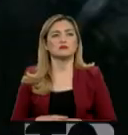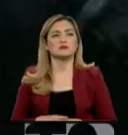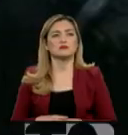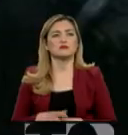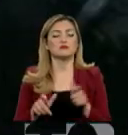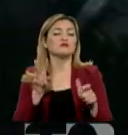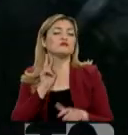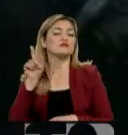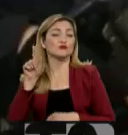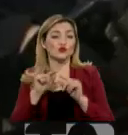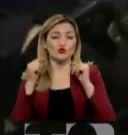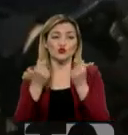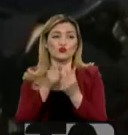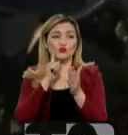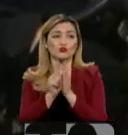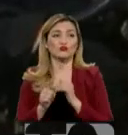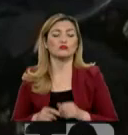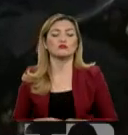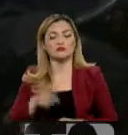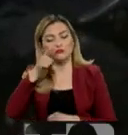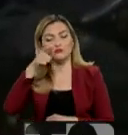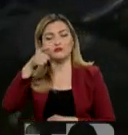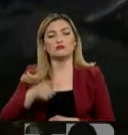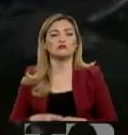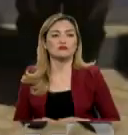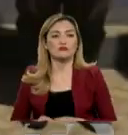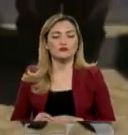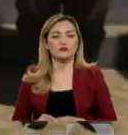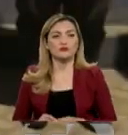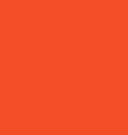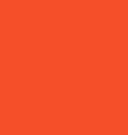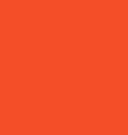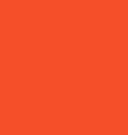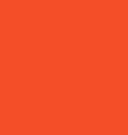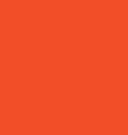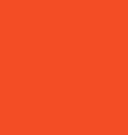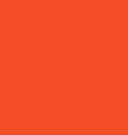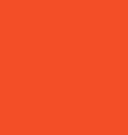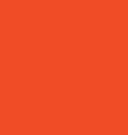fueron víctimas de esta banda pongan la denuncia en fiscalía. Helen Quiñones, 24.